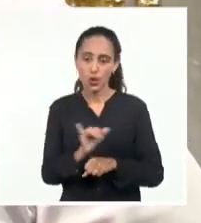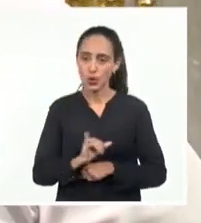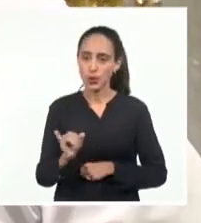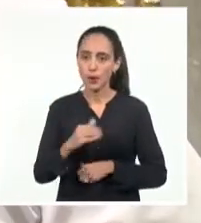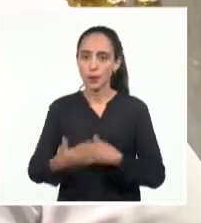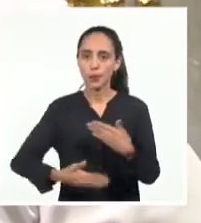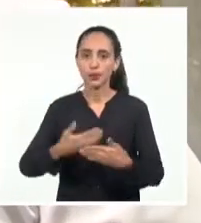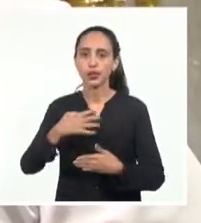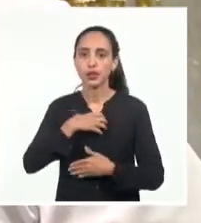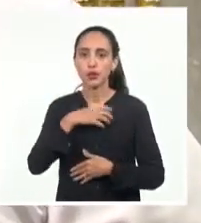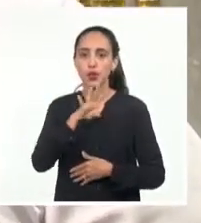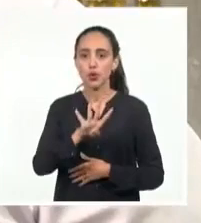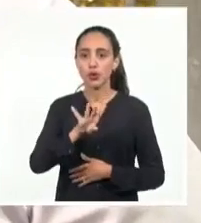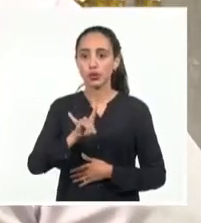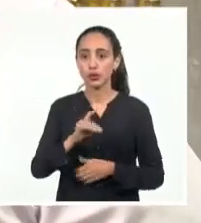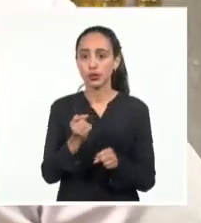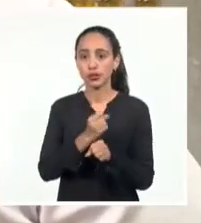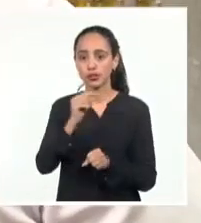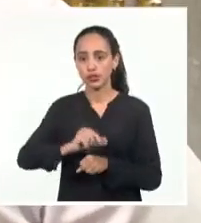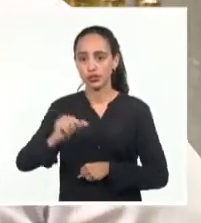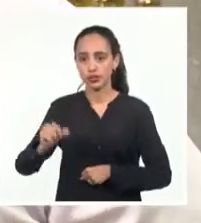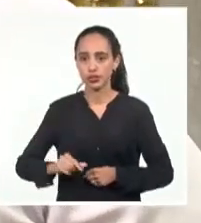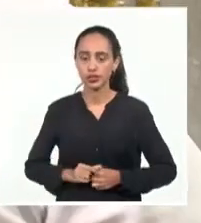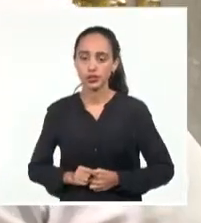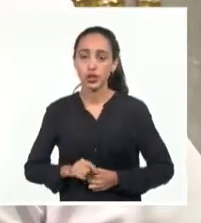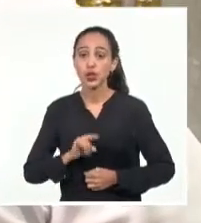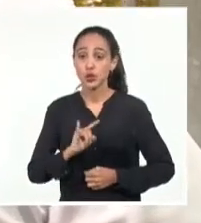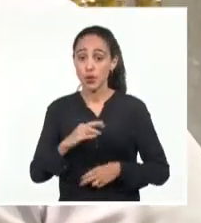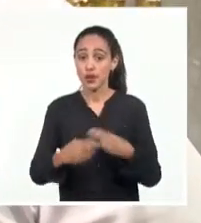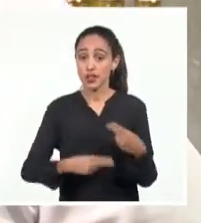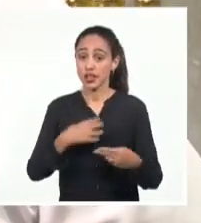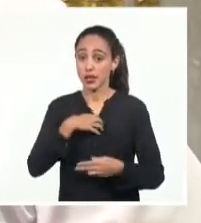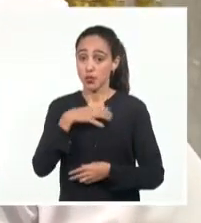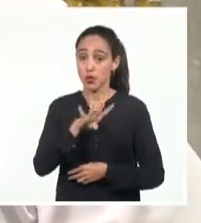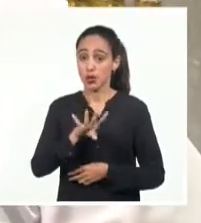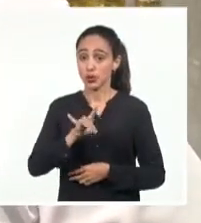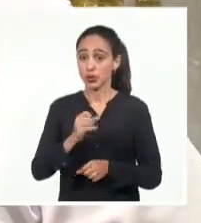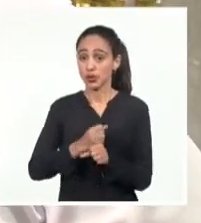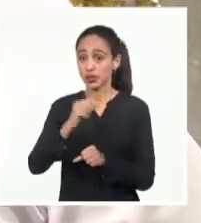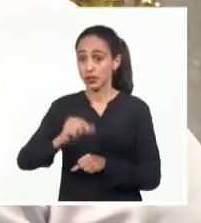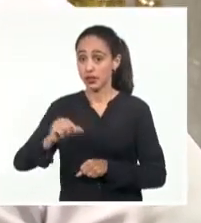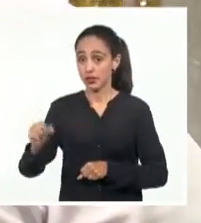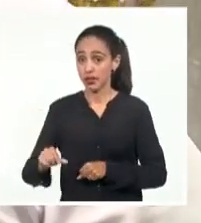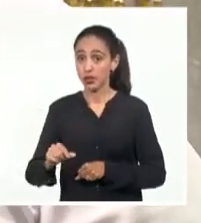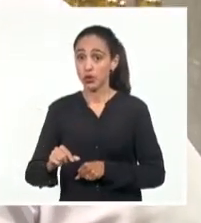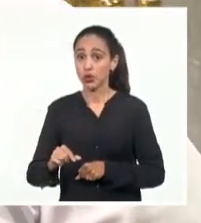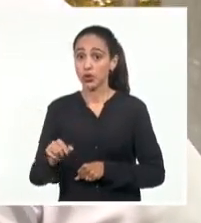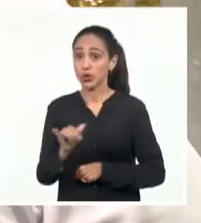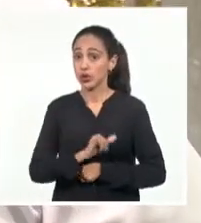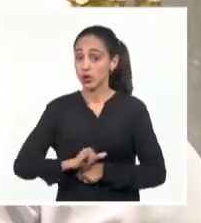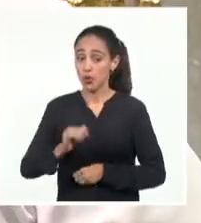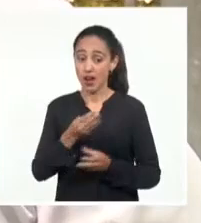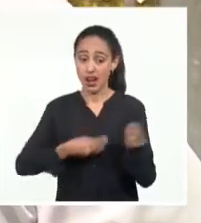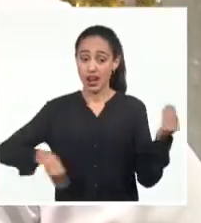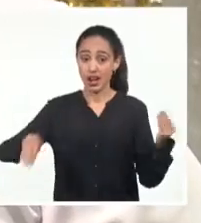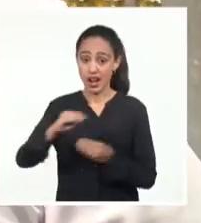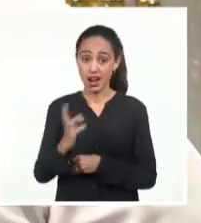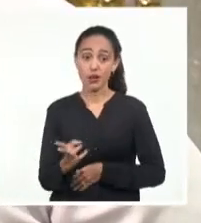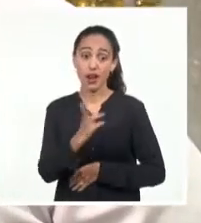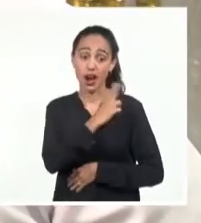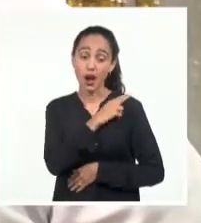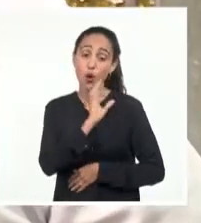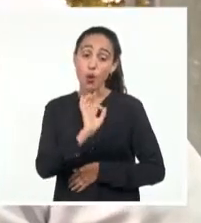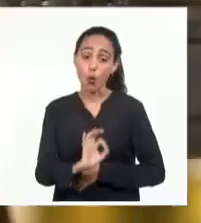tenemos 49 trabajadores, es decir, en esos 9 hechos tenemos 49 trabajadores que han sido separados o demovido del cargo de la